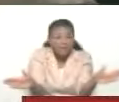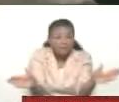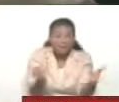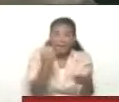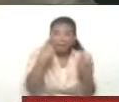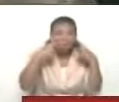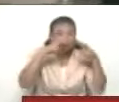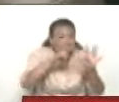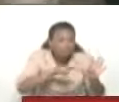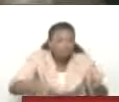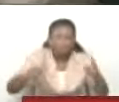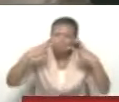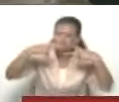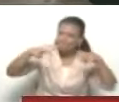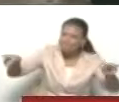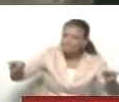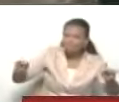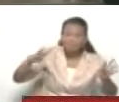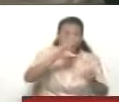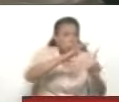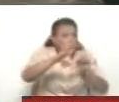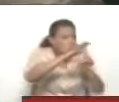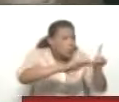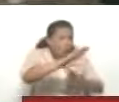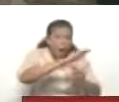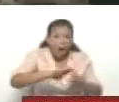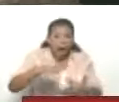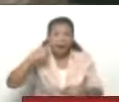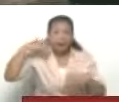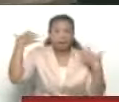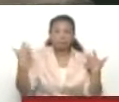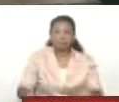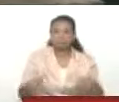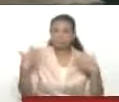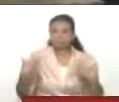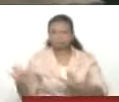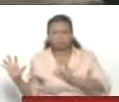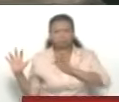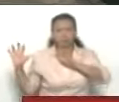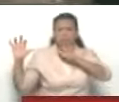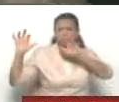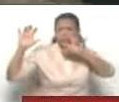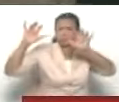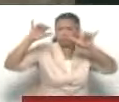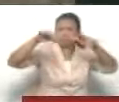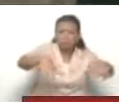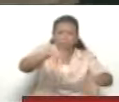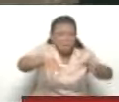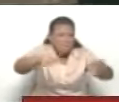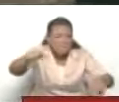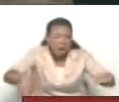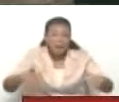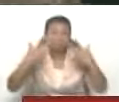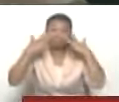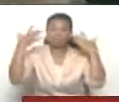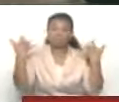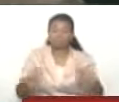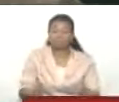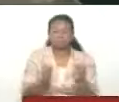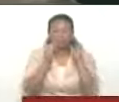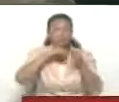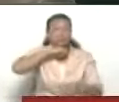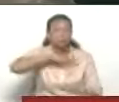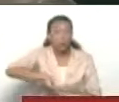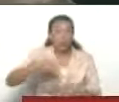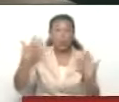la visibilidad de nuestra diversidad cultural. Mira el caracazo cultural que se ha producido. Eso es verdaderamente